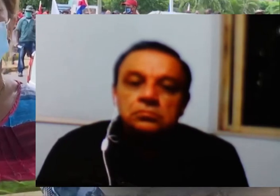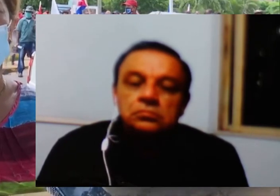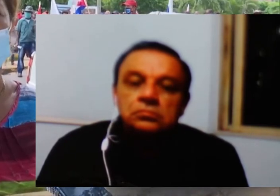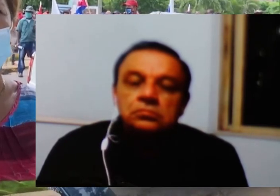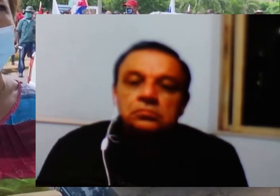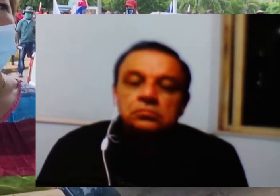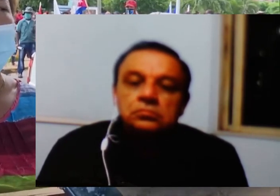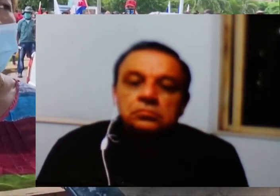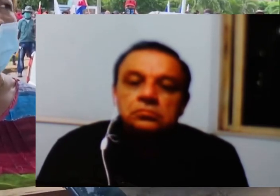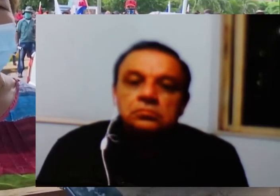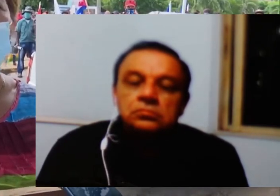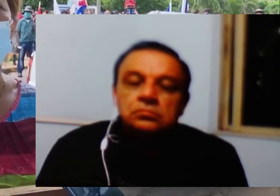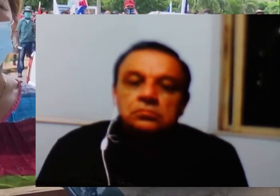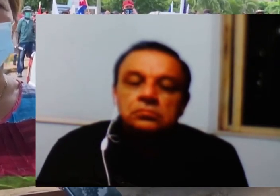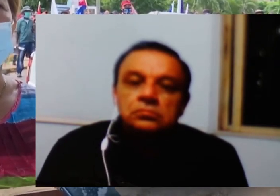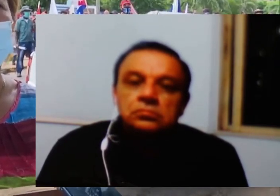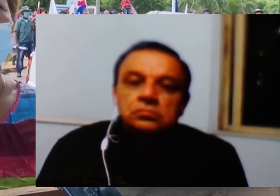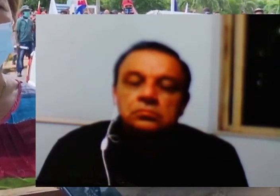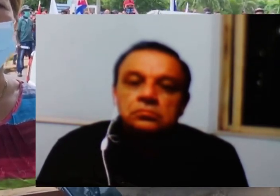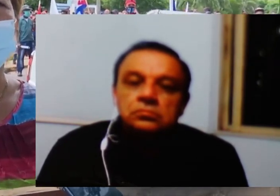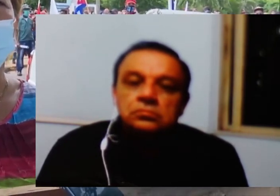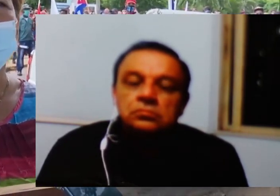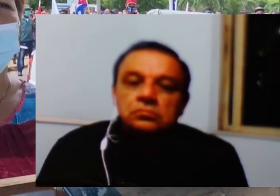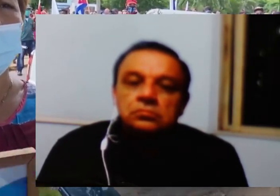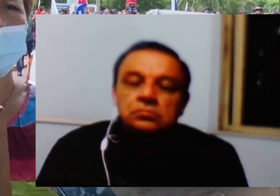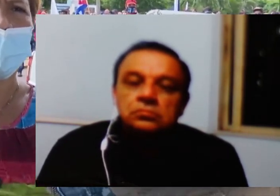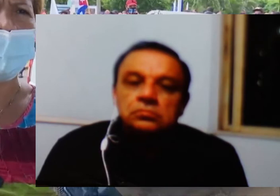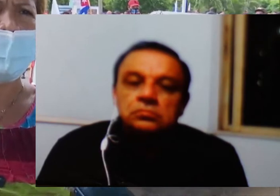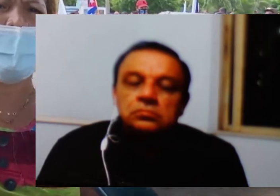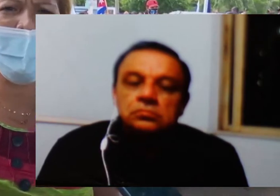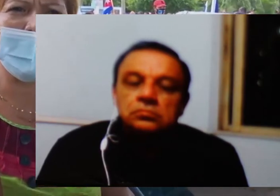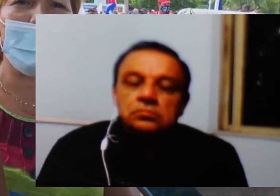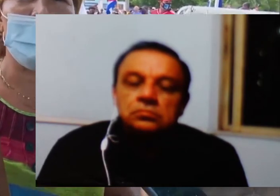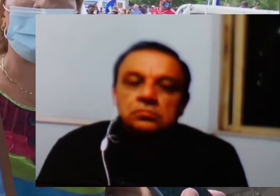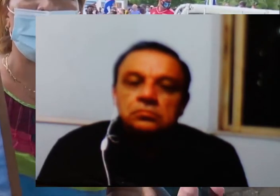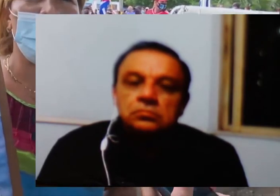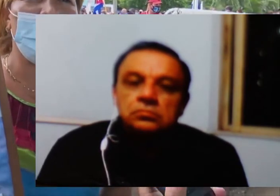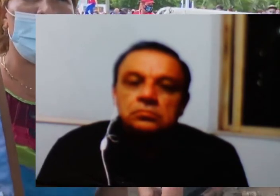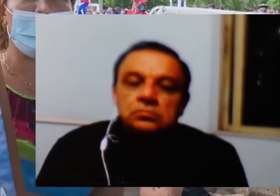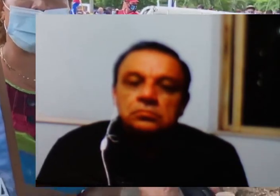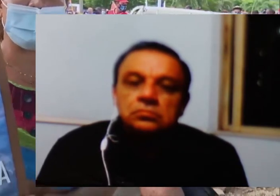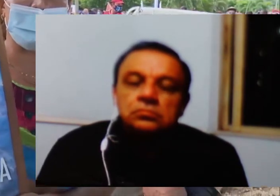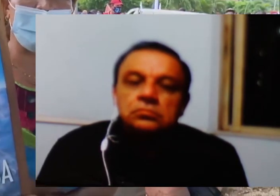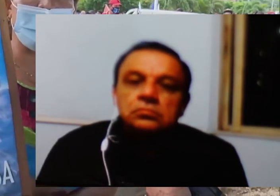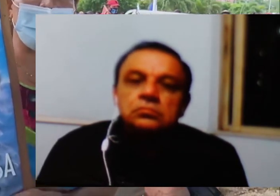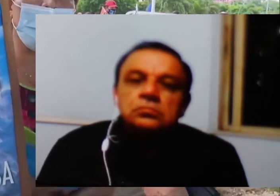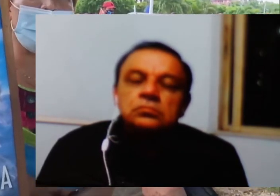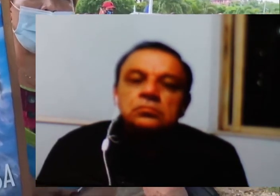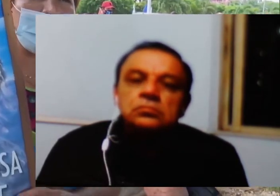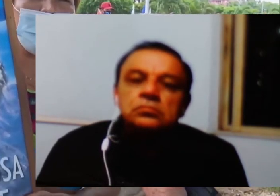apoyo al gobierno como que son en contra de la revolución. Lo que uno se